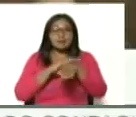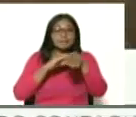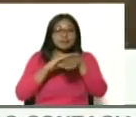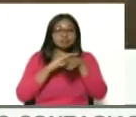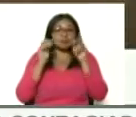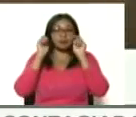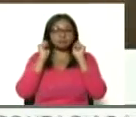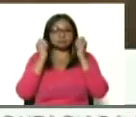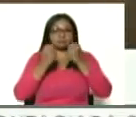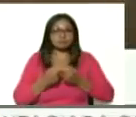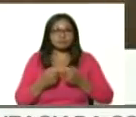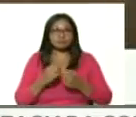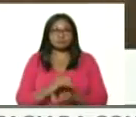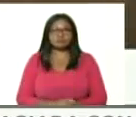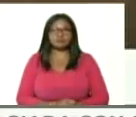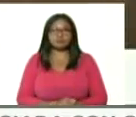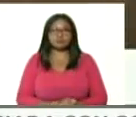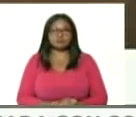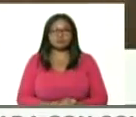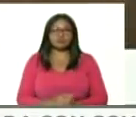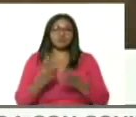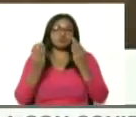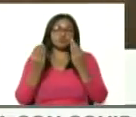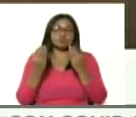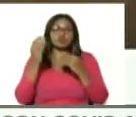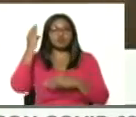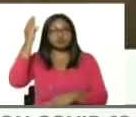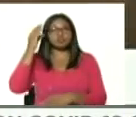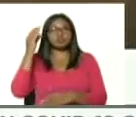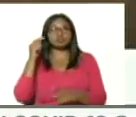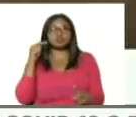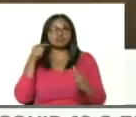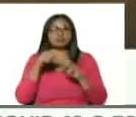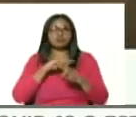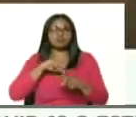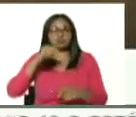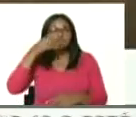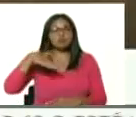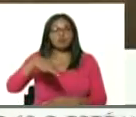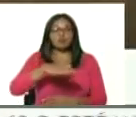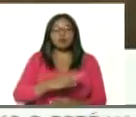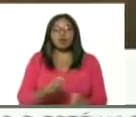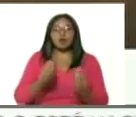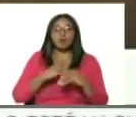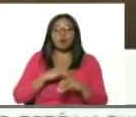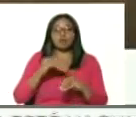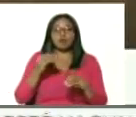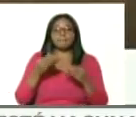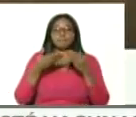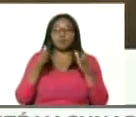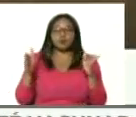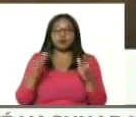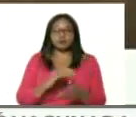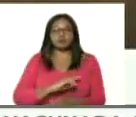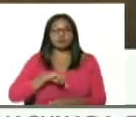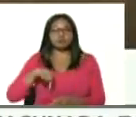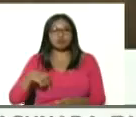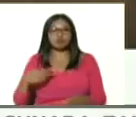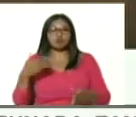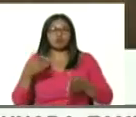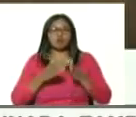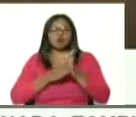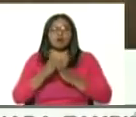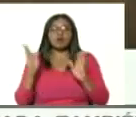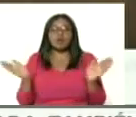presidente, con mucha conciencia que las grandes definiciones las va a generar nuestro pueblo en la consulta popular que nosotros vamos a impulsar y a